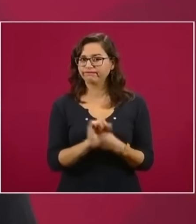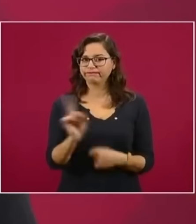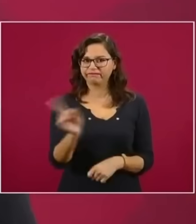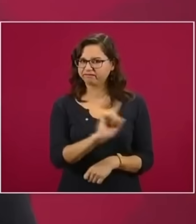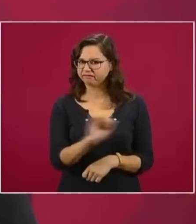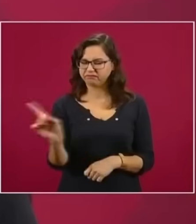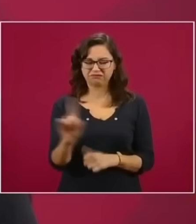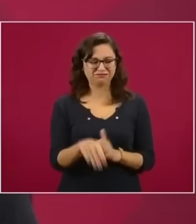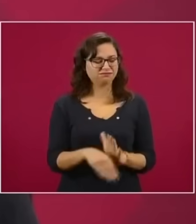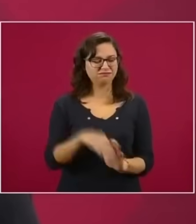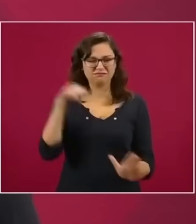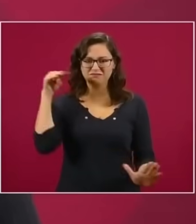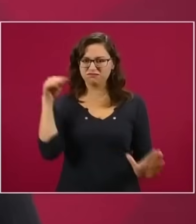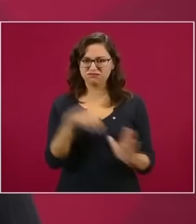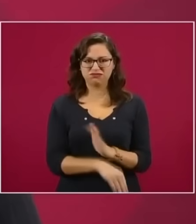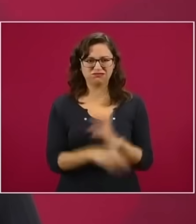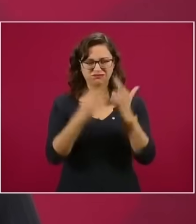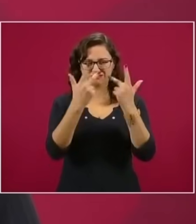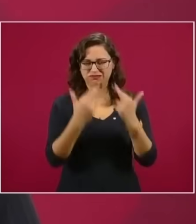lo que se padecía,